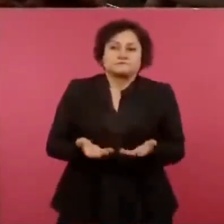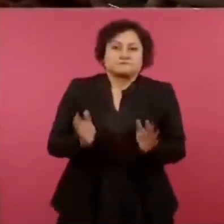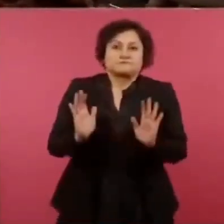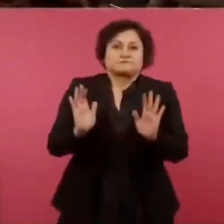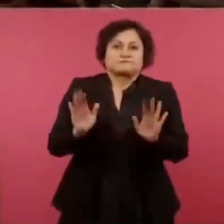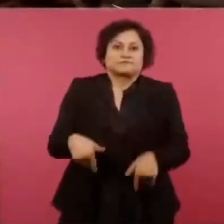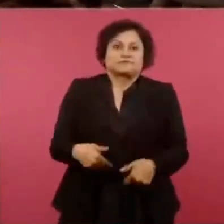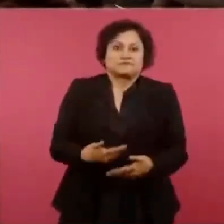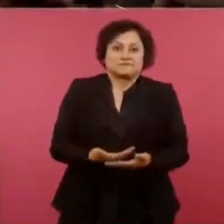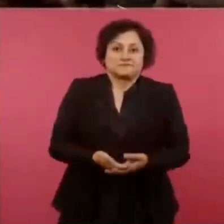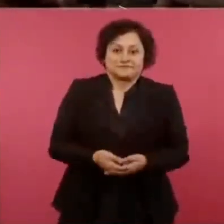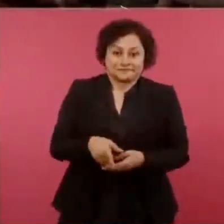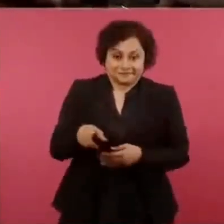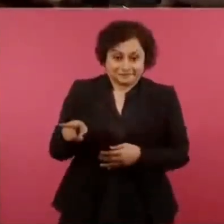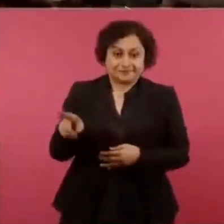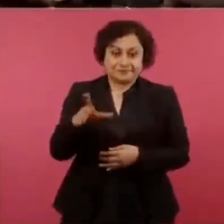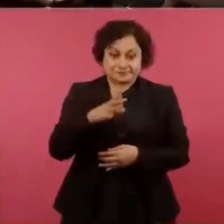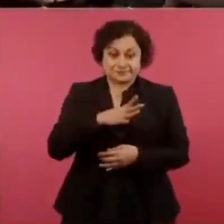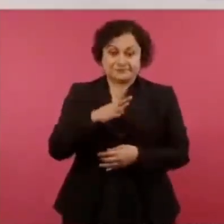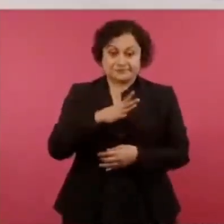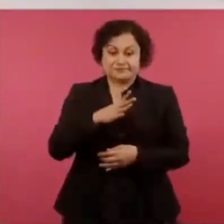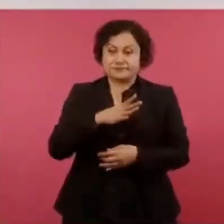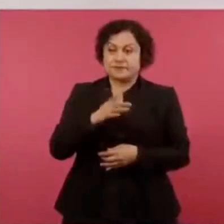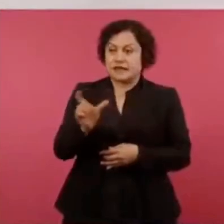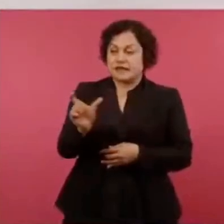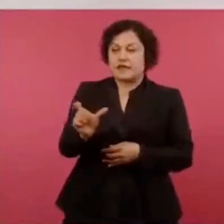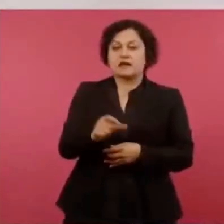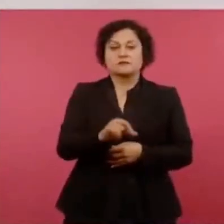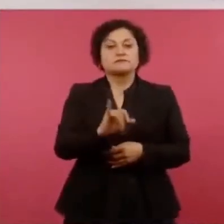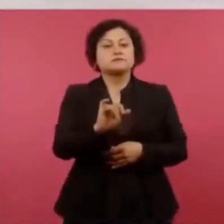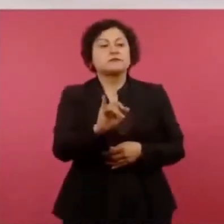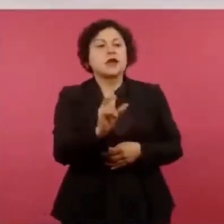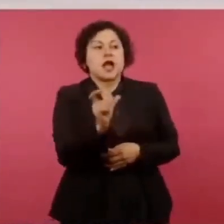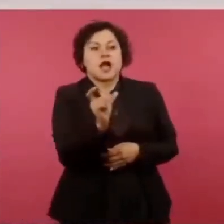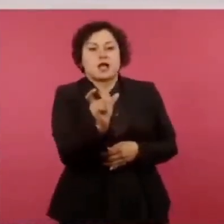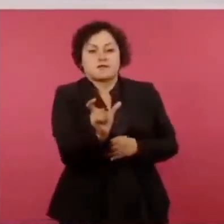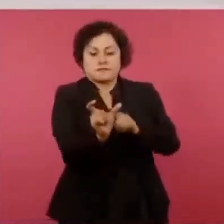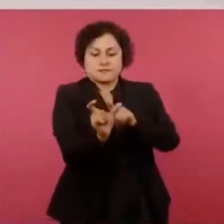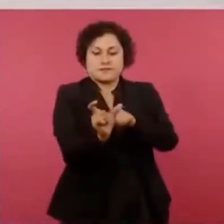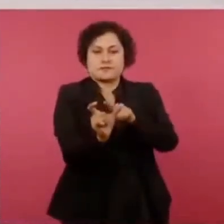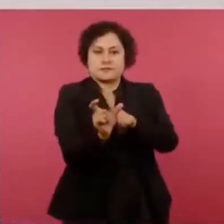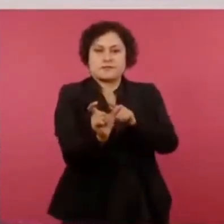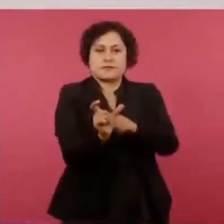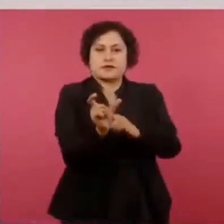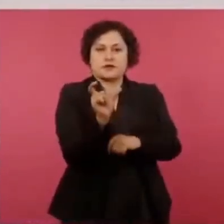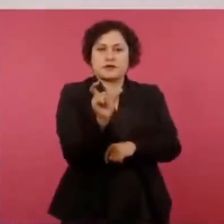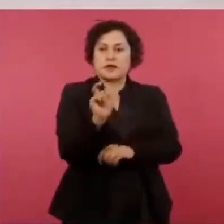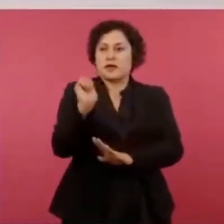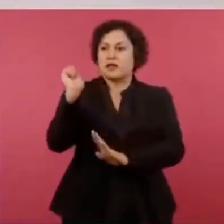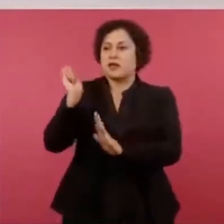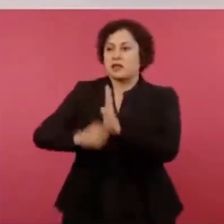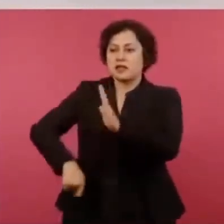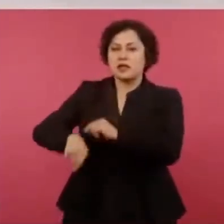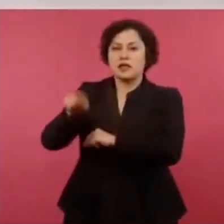Tienen hasta su tarjeta American Express, con la que pagaban hasta el table dance. American Express, sí, para ir